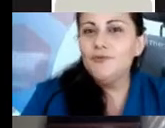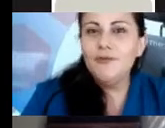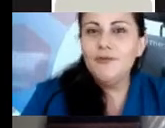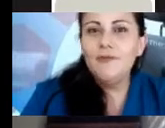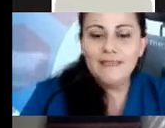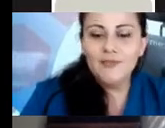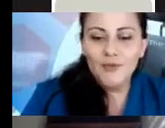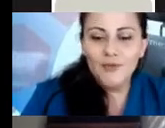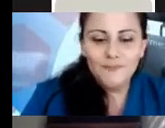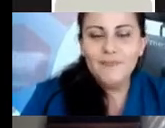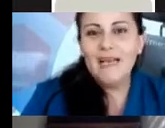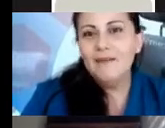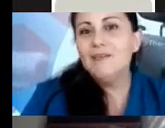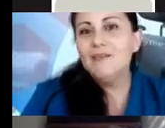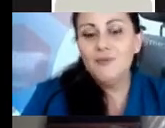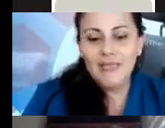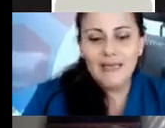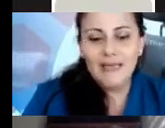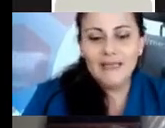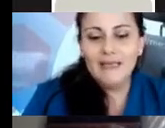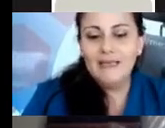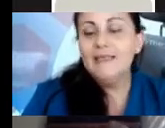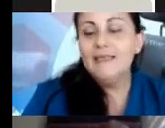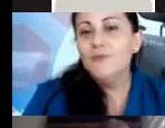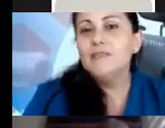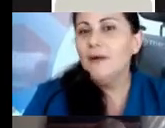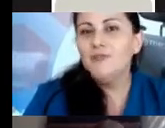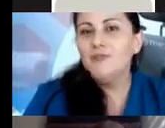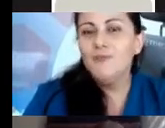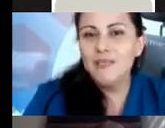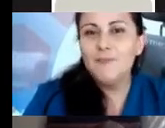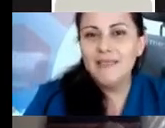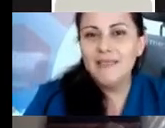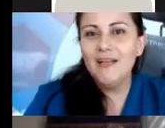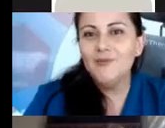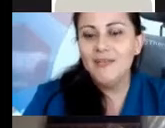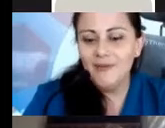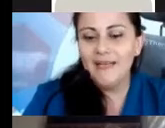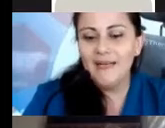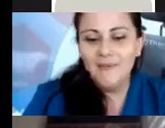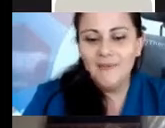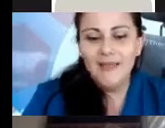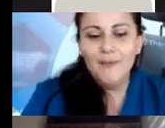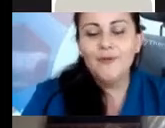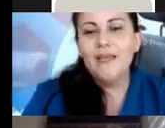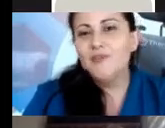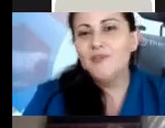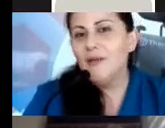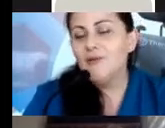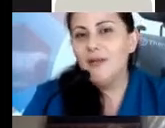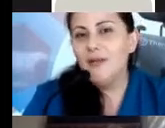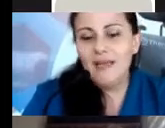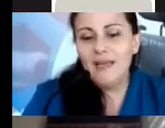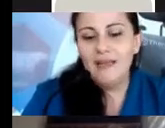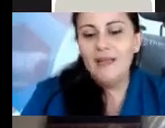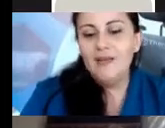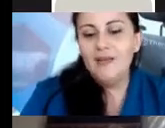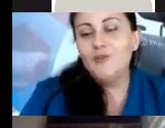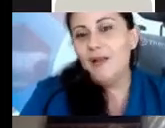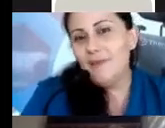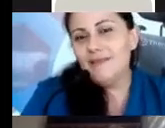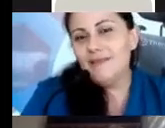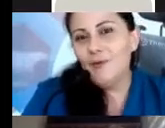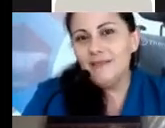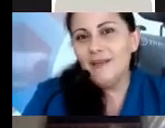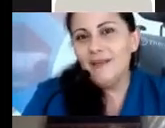de productos de rehabilitación, cabe mencionar que él tiene un espacio muy especial en Costa Rica, porque él es una persona que